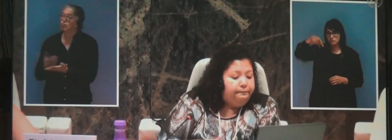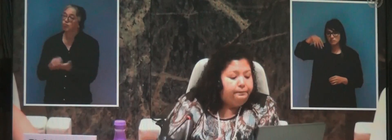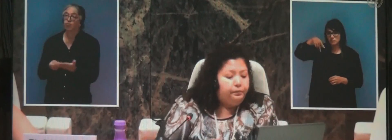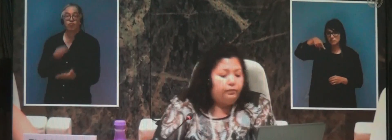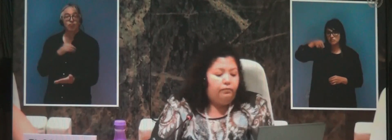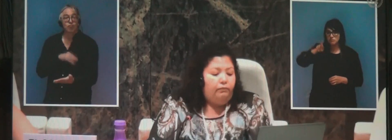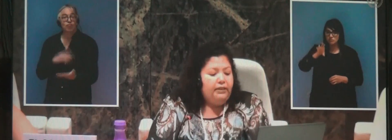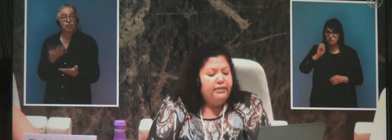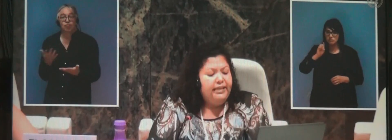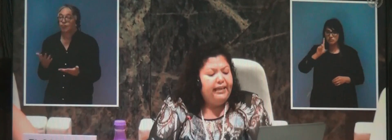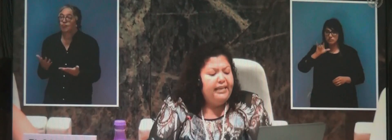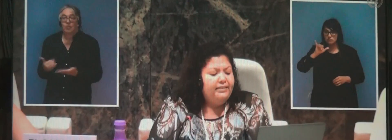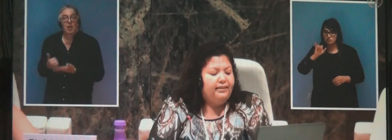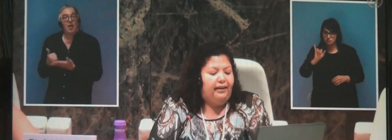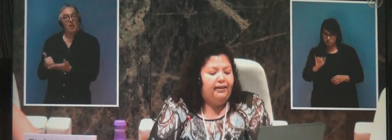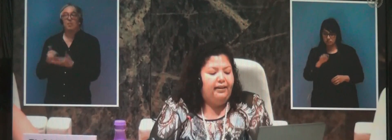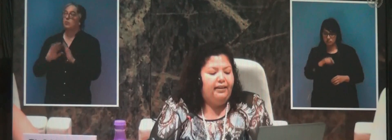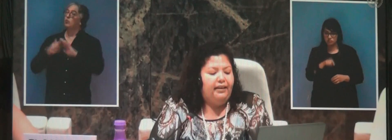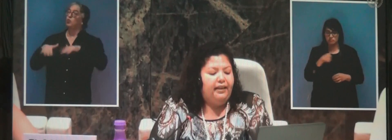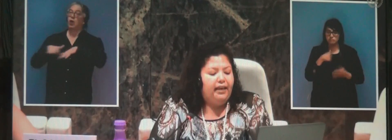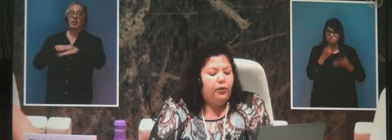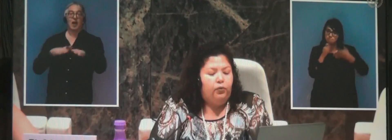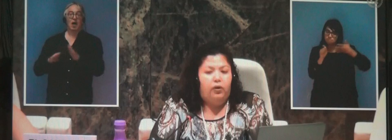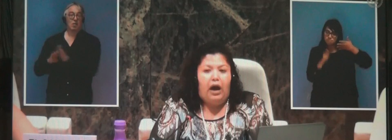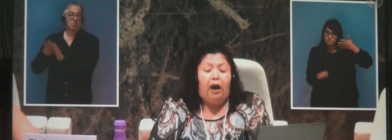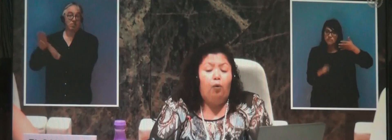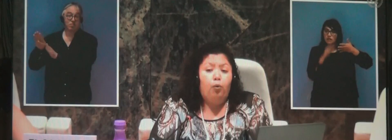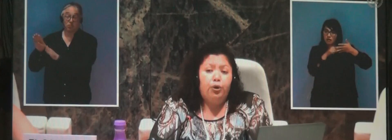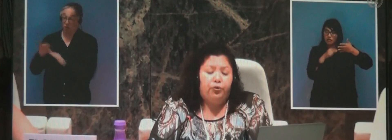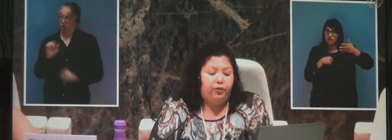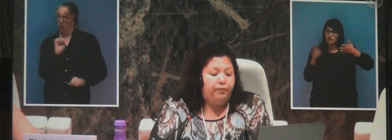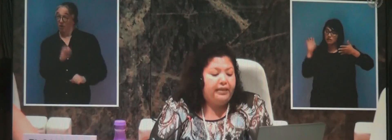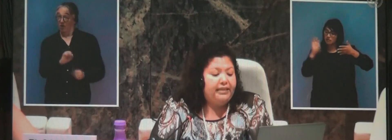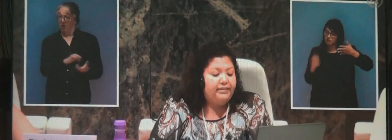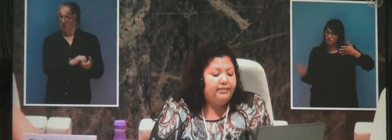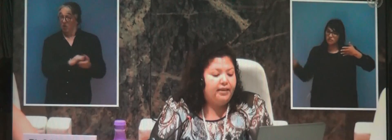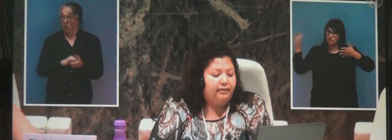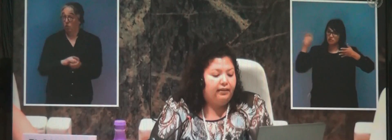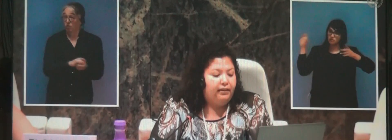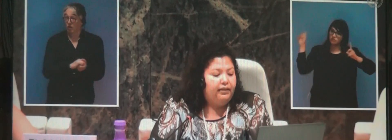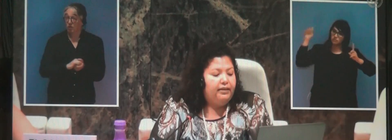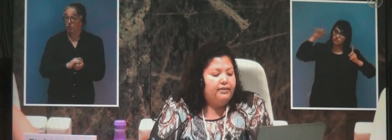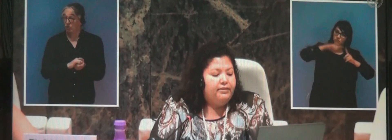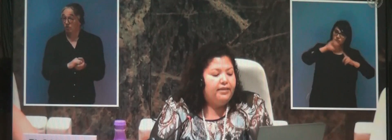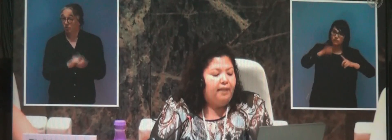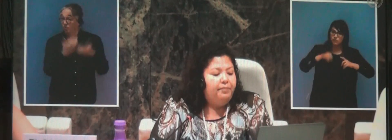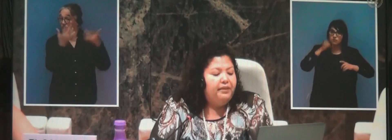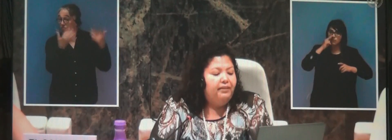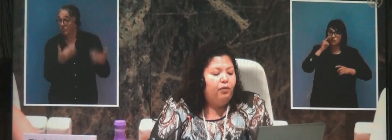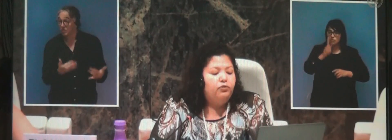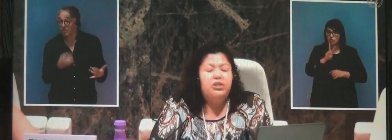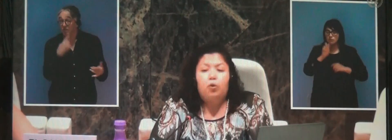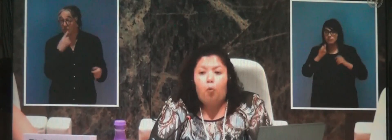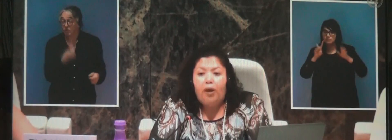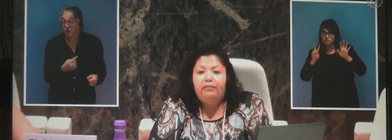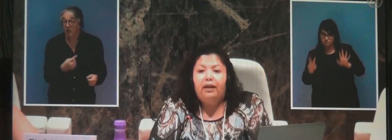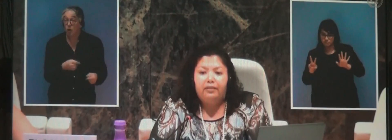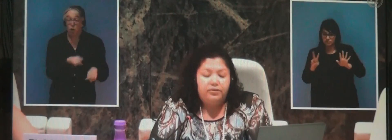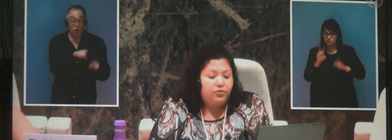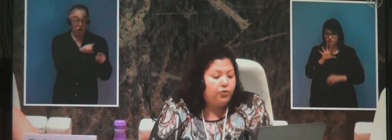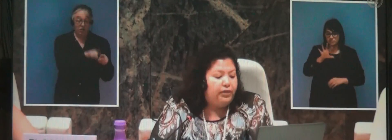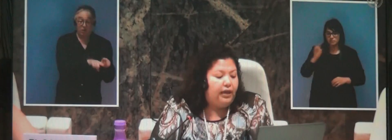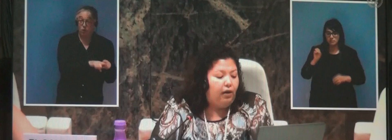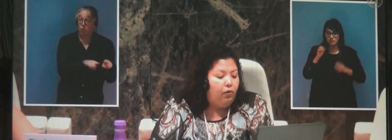FOPROLID, se registra que de enero a junio de 2017 se han brindado